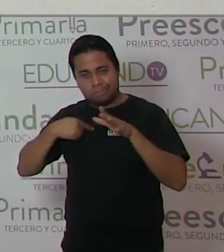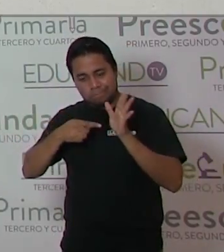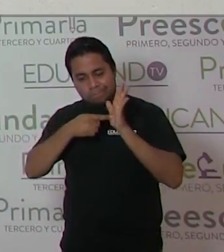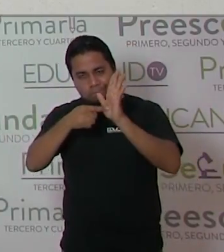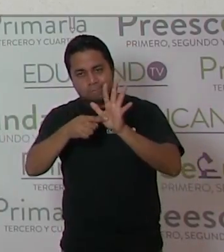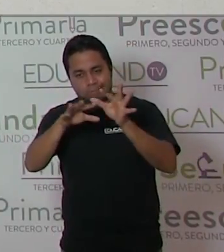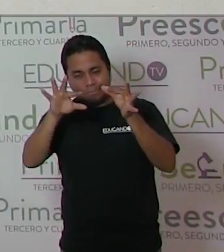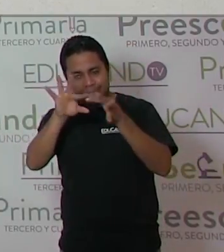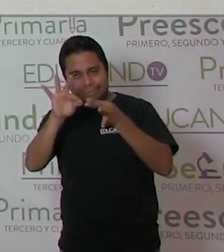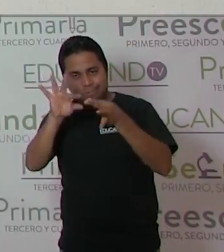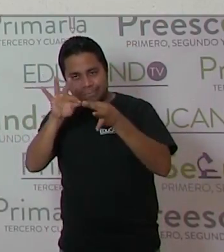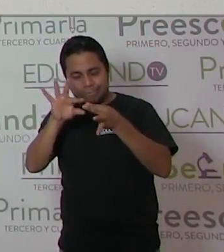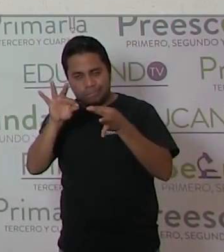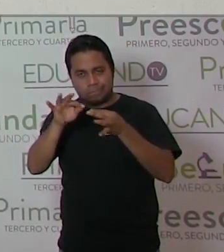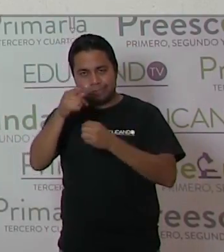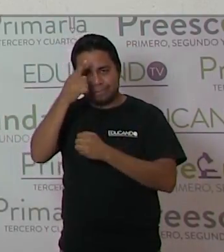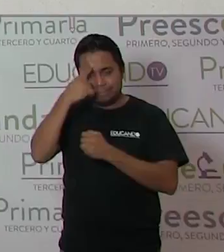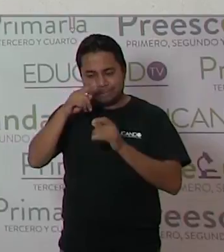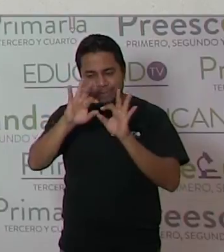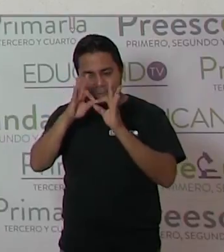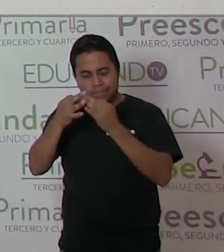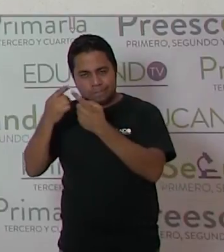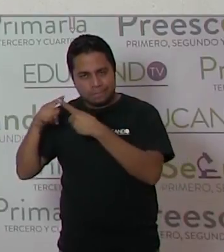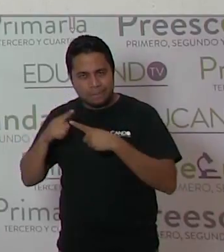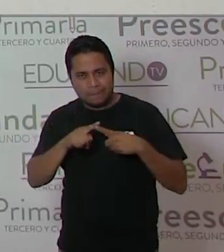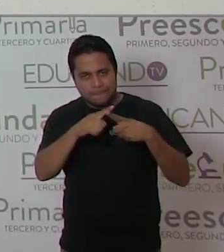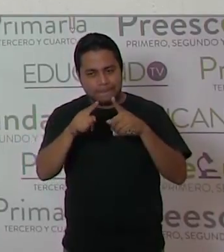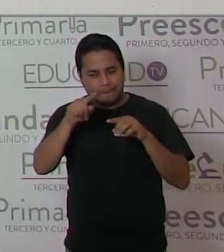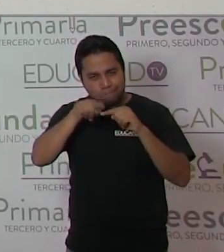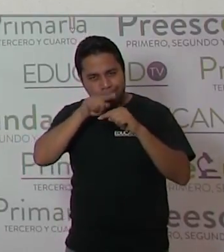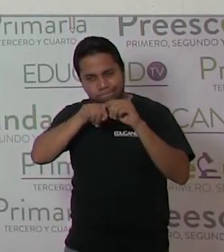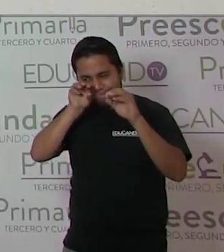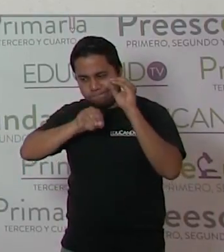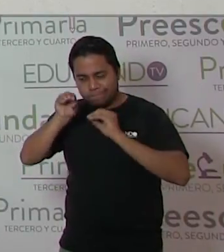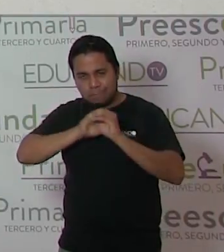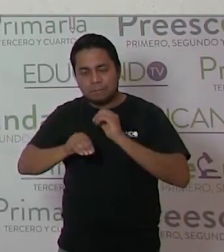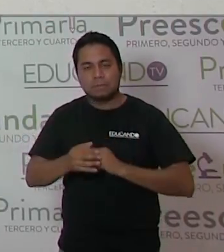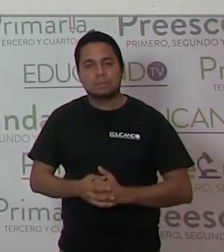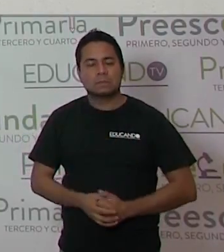mostraron en los cuerpos.